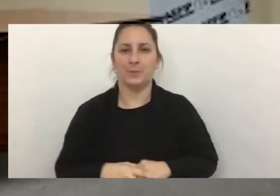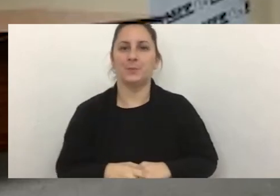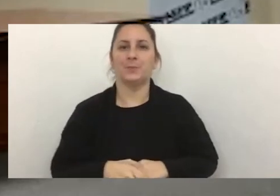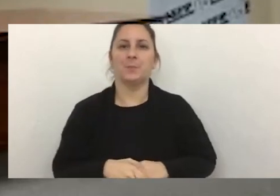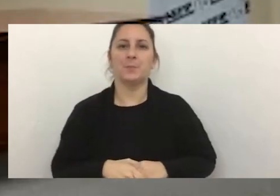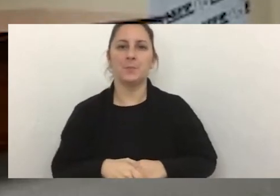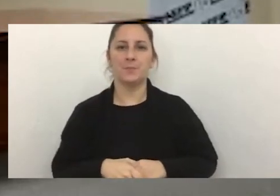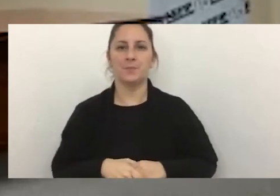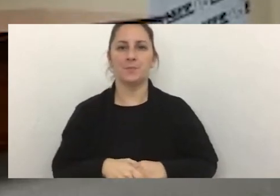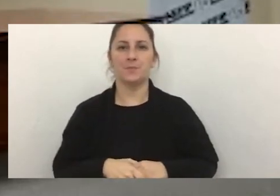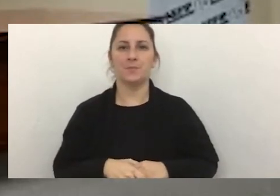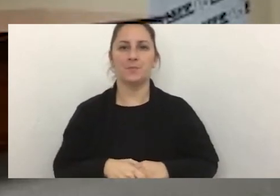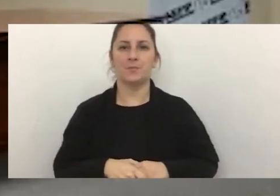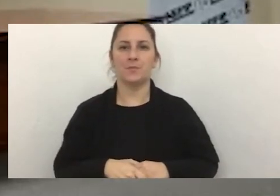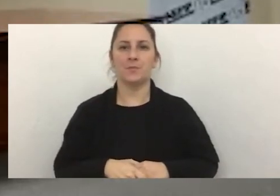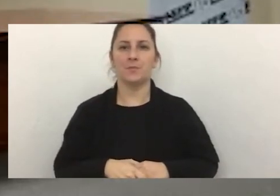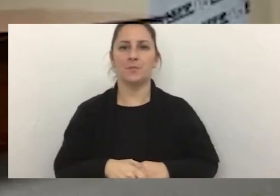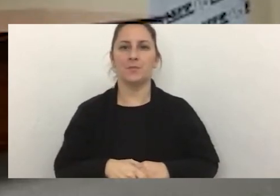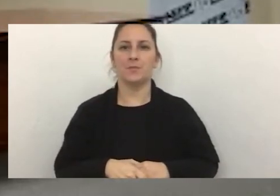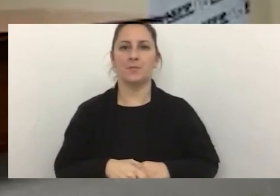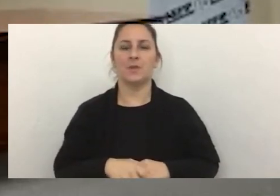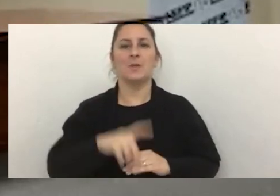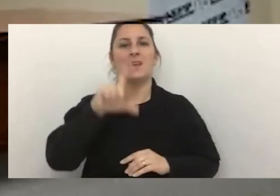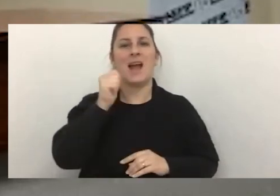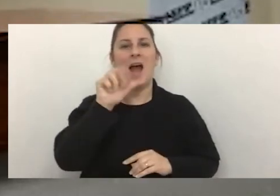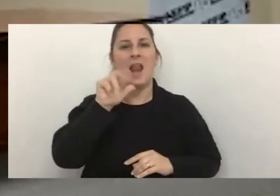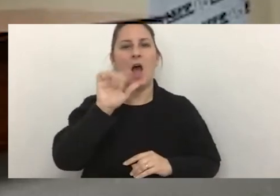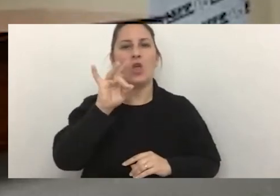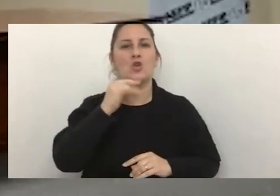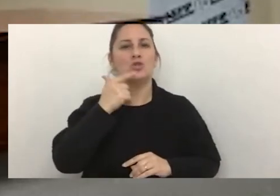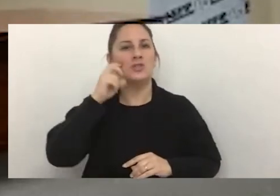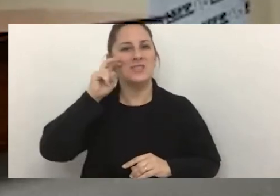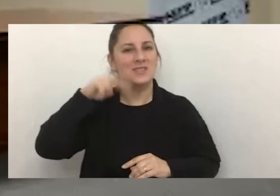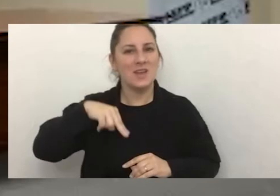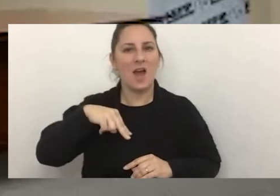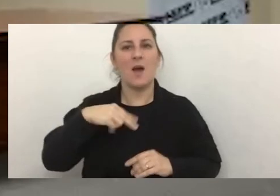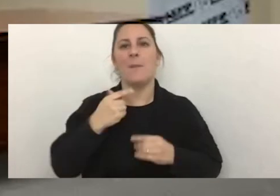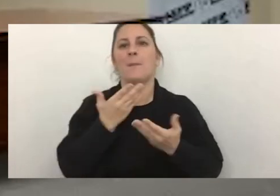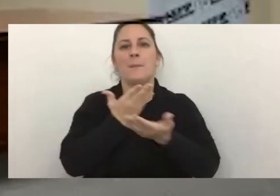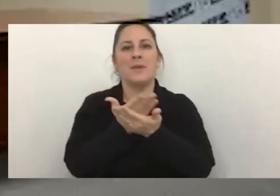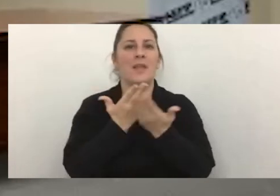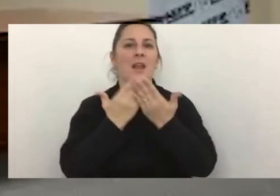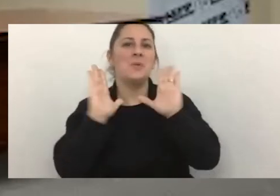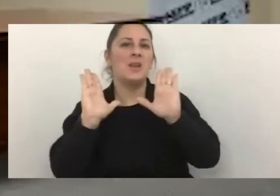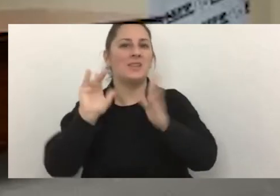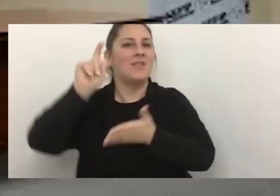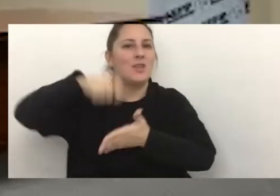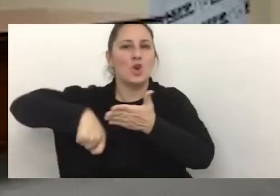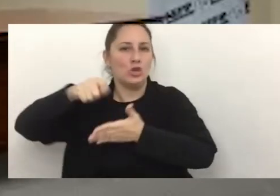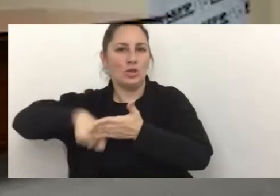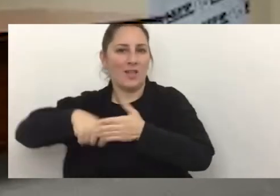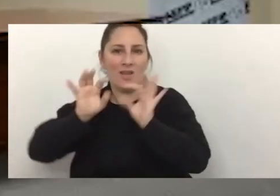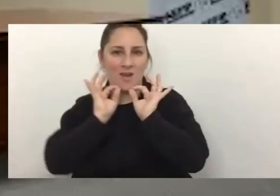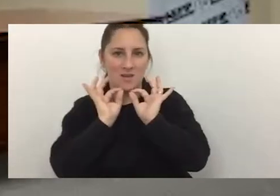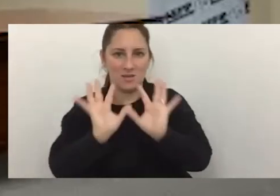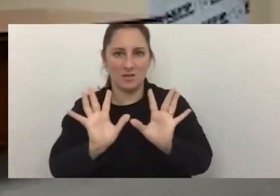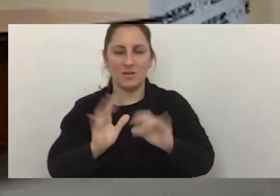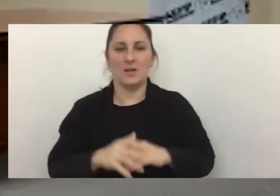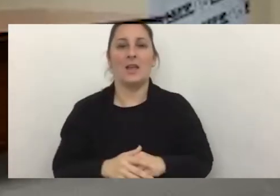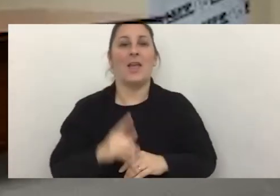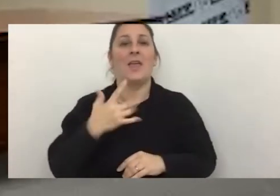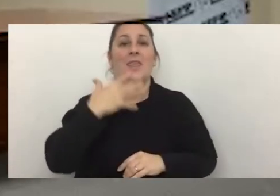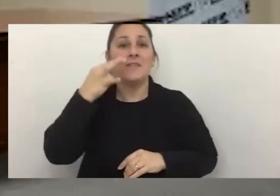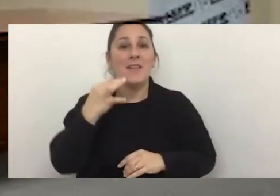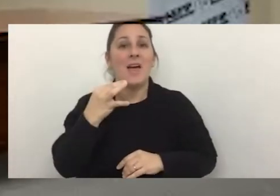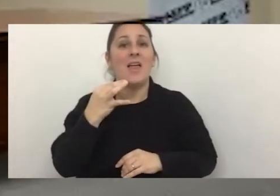Con esto de Caradosian diciendo de la libertad de contratar. En realidad la libertad de